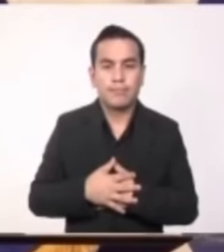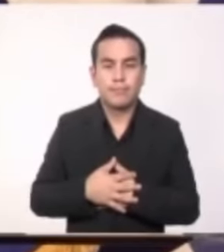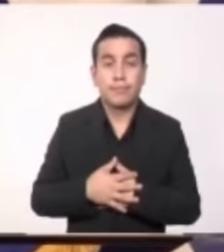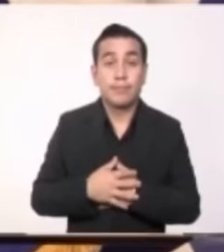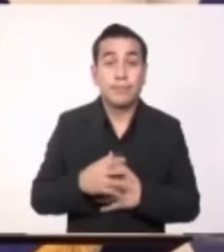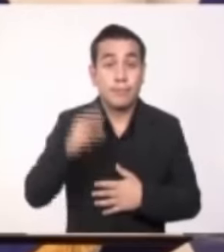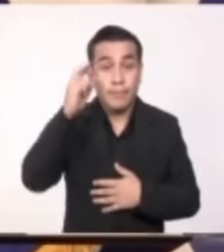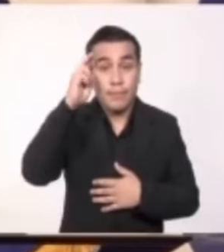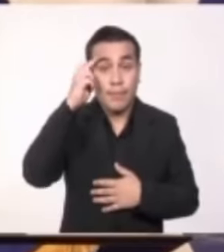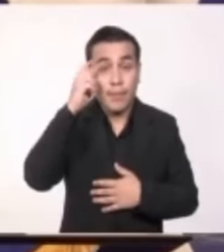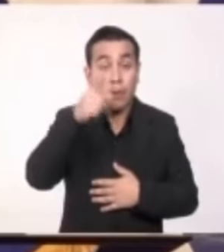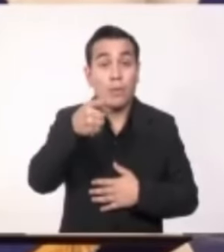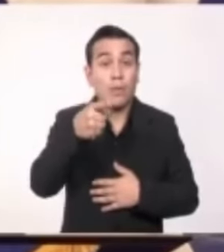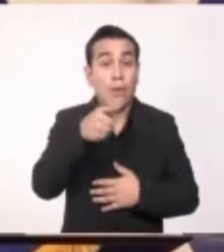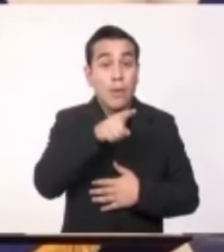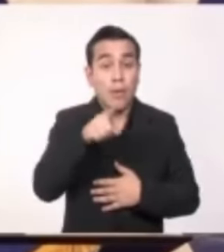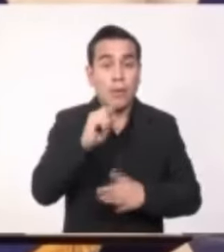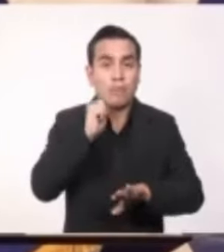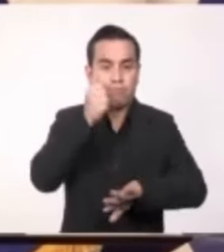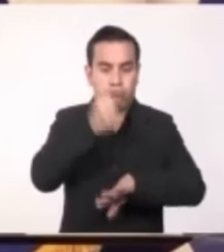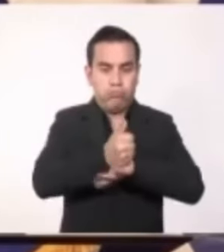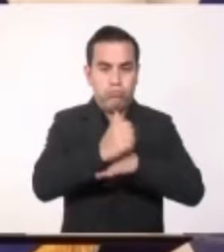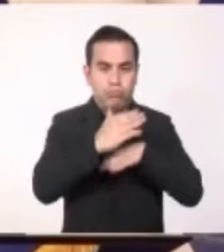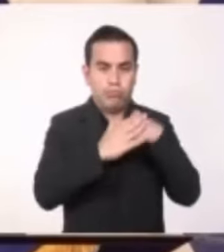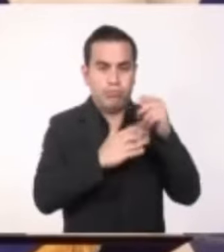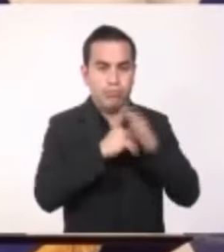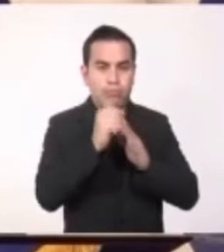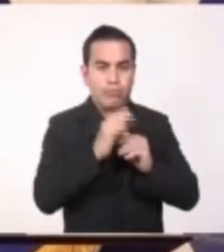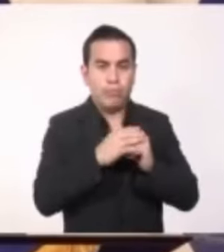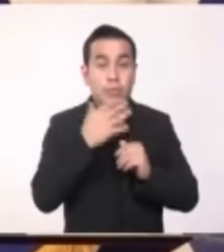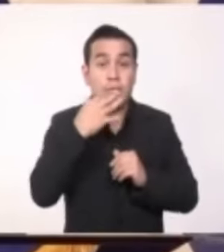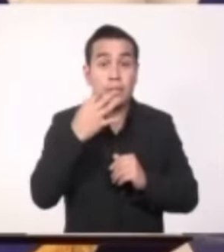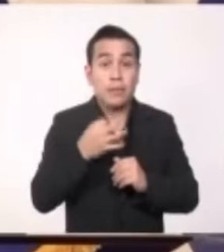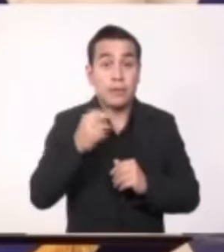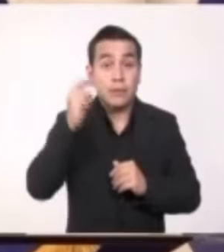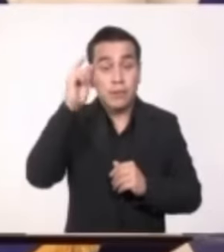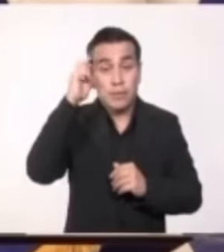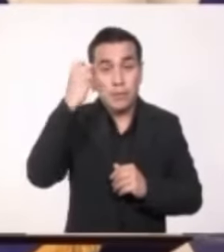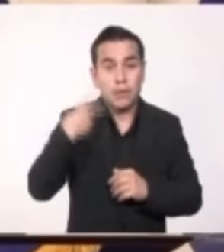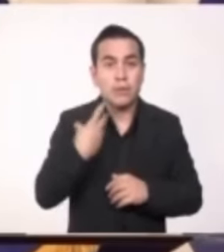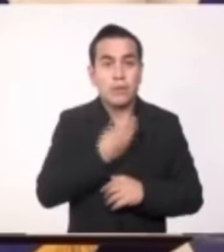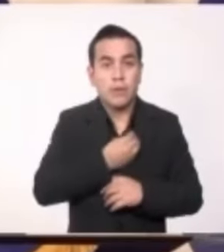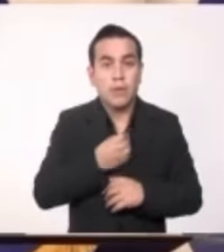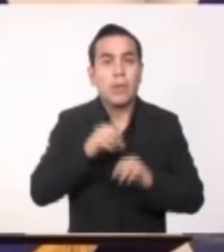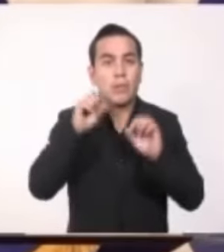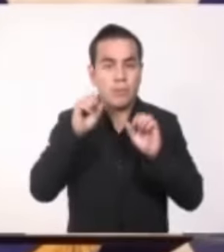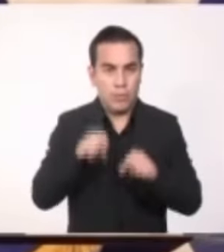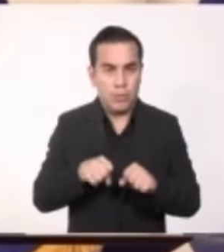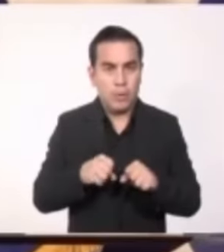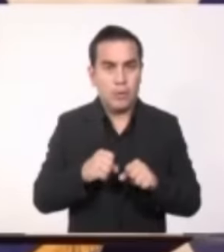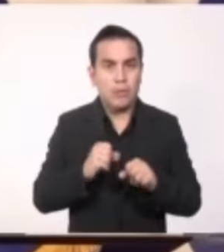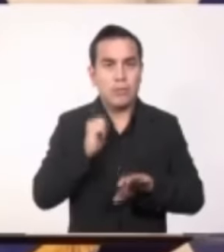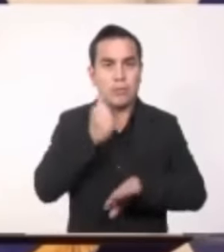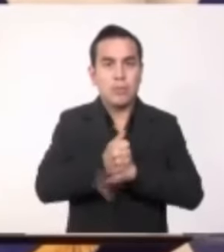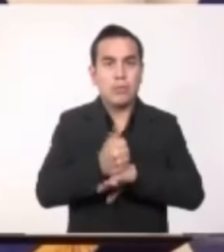es porque ustedes construyeron sus países pero ustedes deben dejar que nosotros construyamos el nuestro